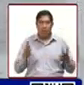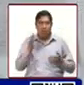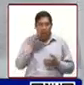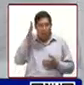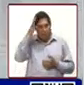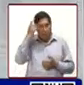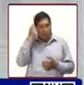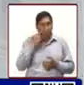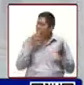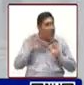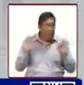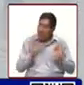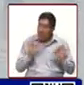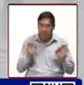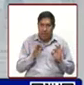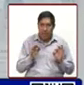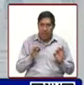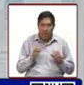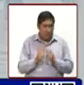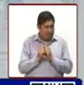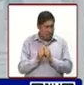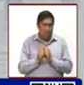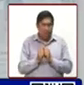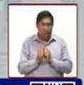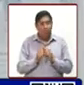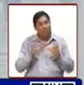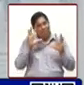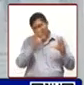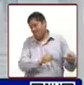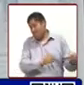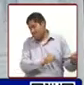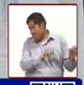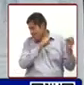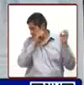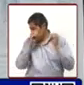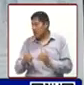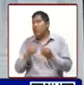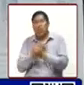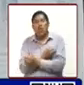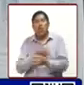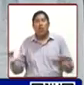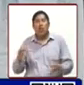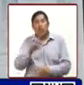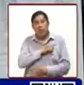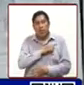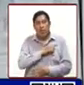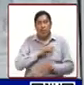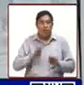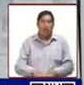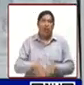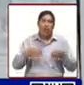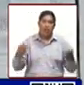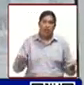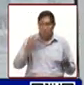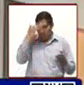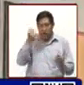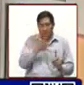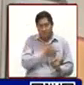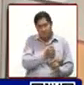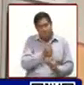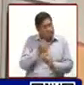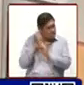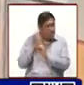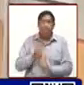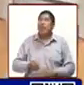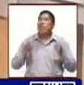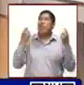Cruz. Inmediatamente son trasladados a la Fuerza Especial de Lucha contra el Crimen para aperturar el caso por tráfico de migrantes.